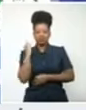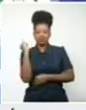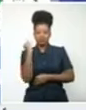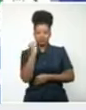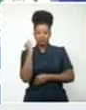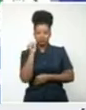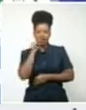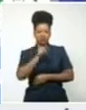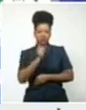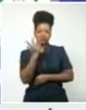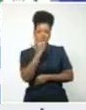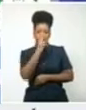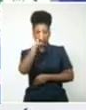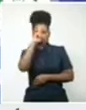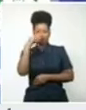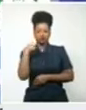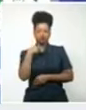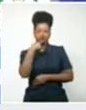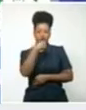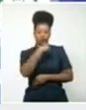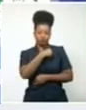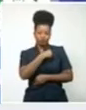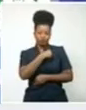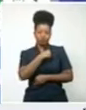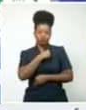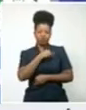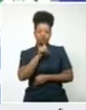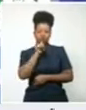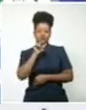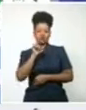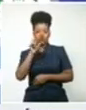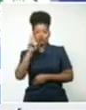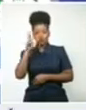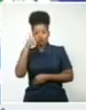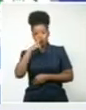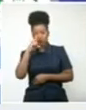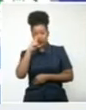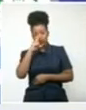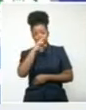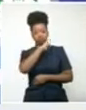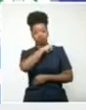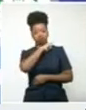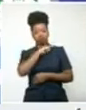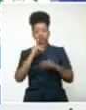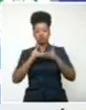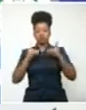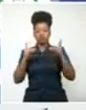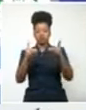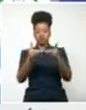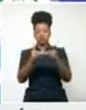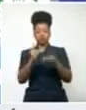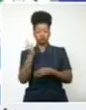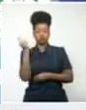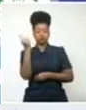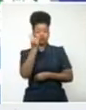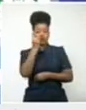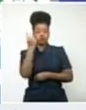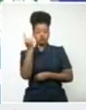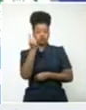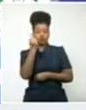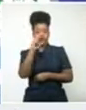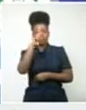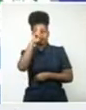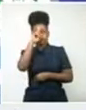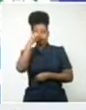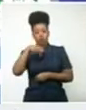el doctor Francisco Durán García, al frente del Departamento Nacional o la Dirección Nacional de Epidemiología en nuestro